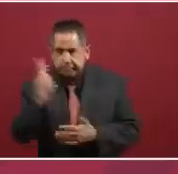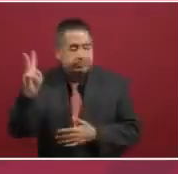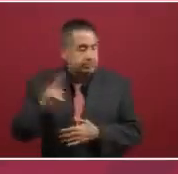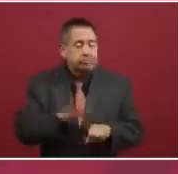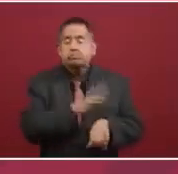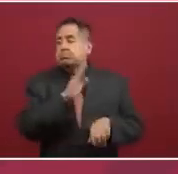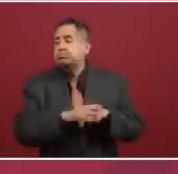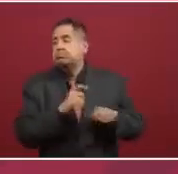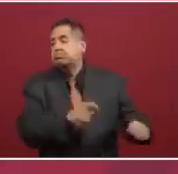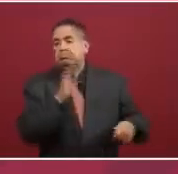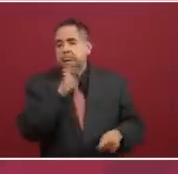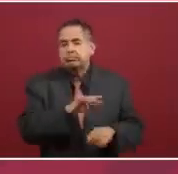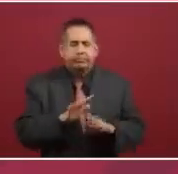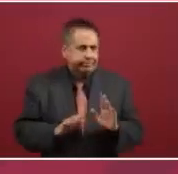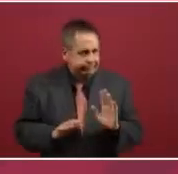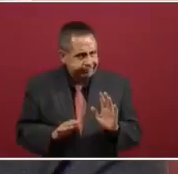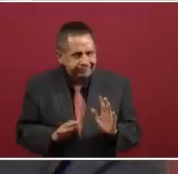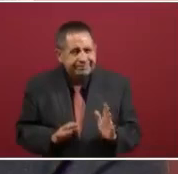y